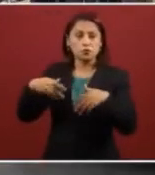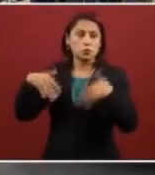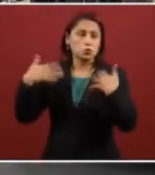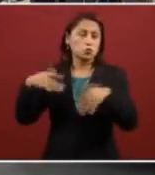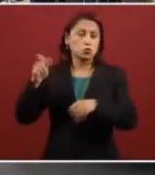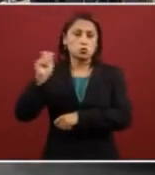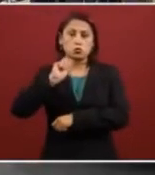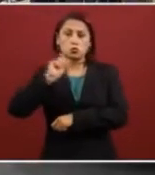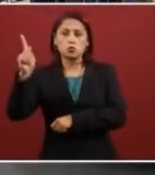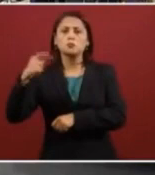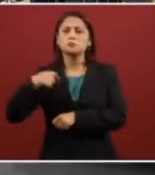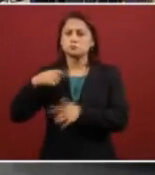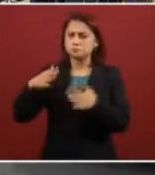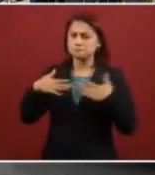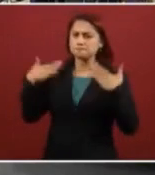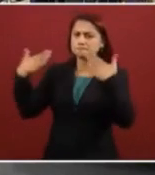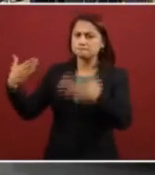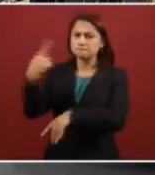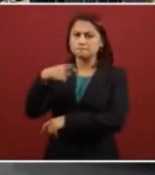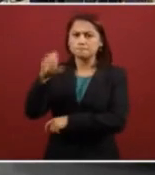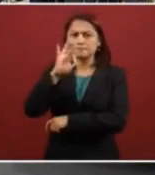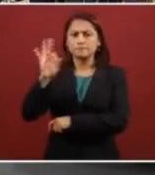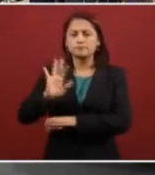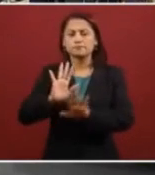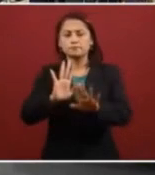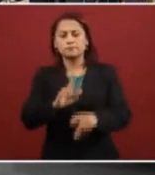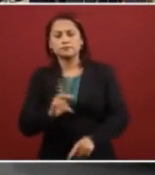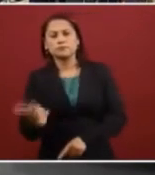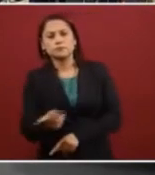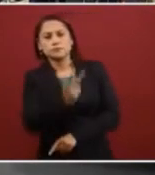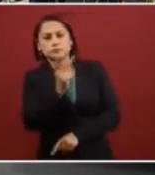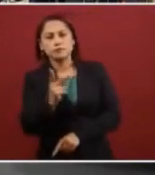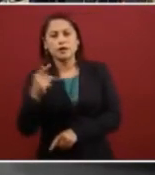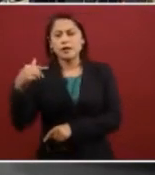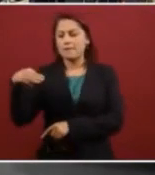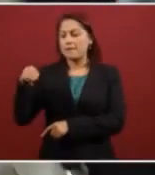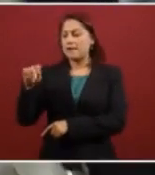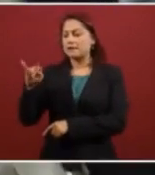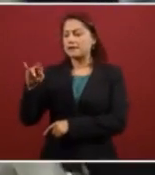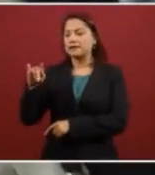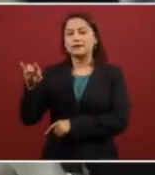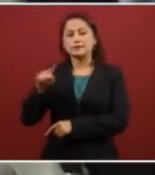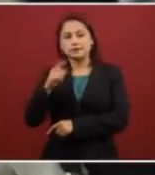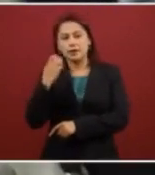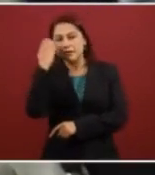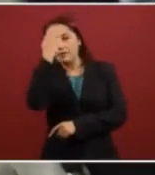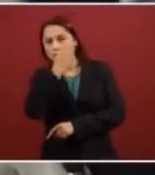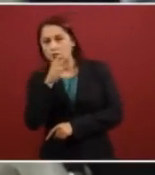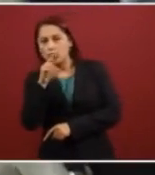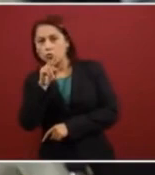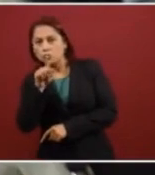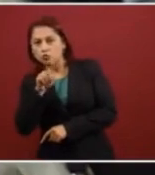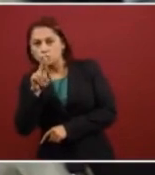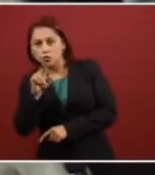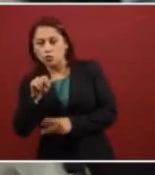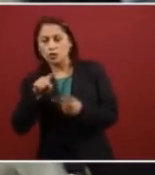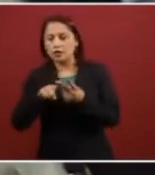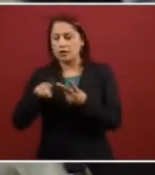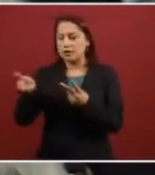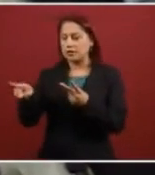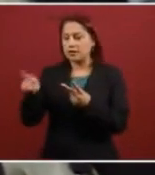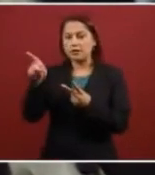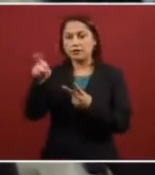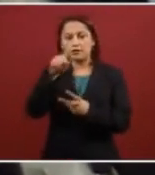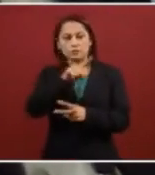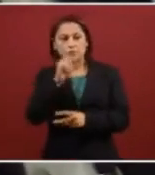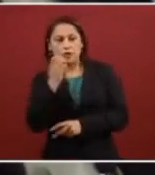him. En el mismo tema y en otro. Germán Martínez evaluó a Ursúa. Ursúa lo evaluó Ursúa? Usted. Al presidente de México le gusta que lo evalúe sí. Su